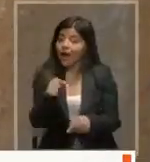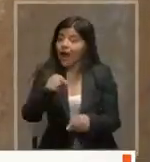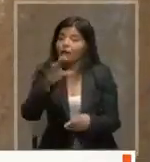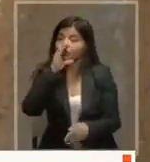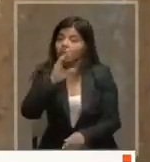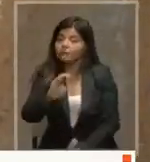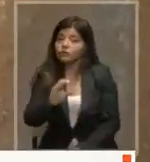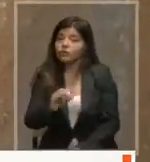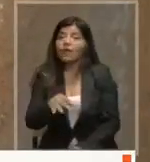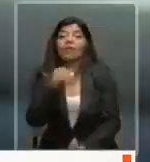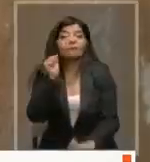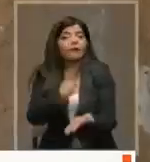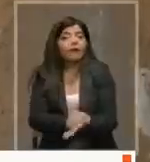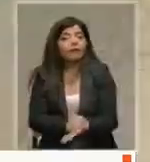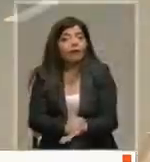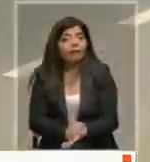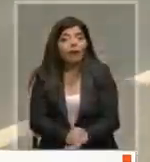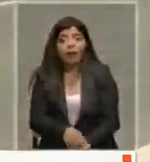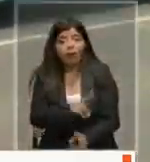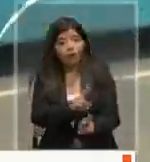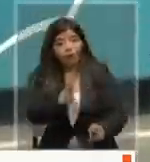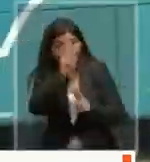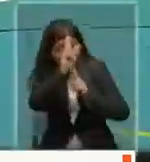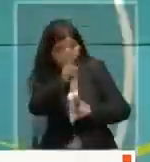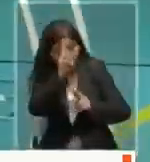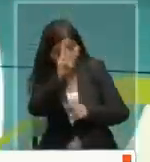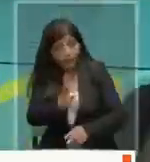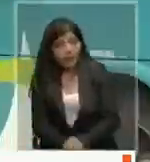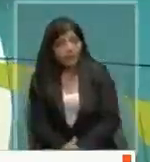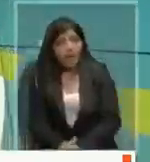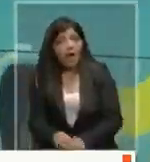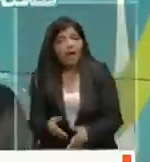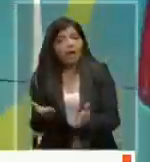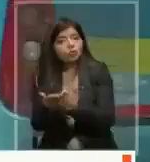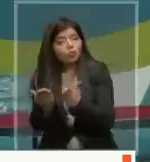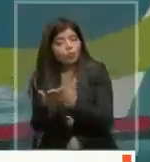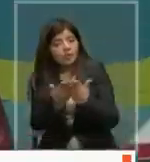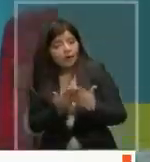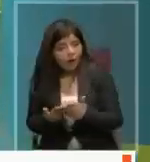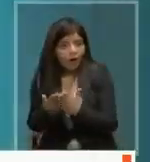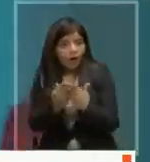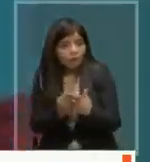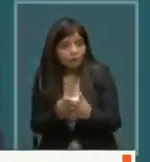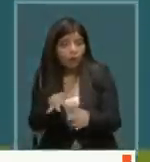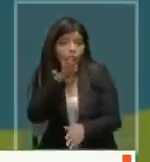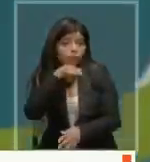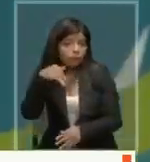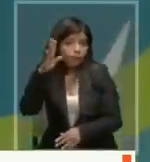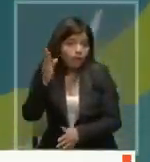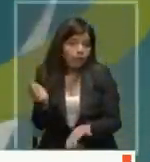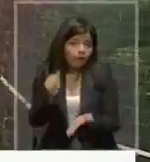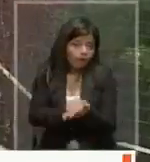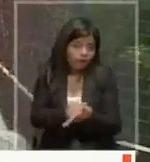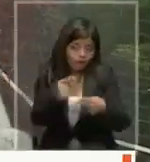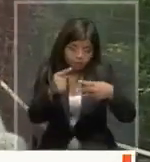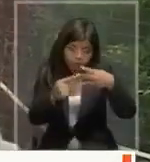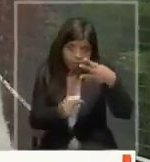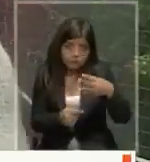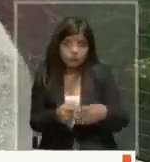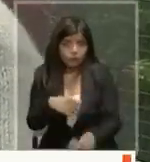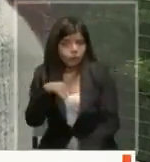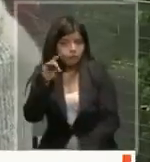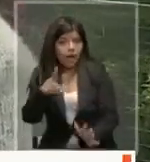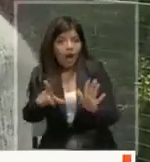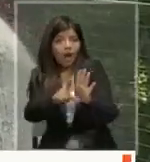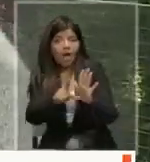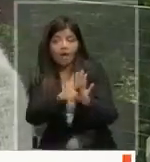no respetan los pases escolares o de adultos mayores, y los reclamos suman y siguen. Pues yo sé que hay una ley y dice que